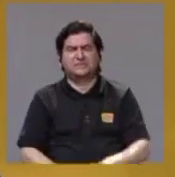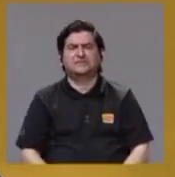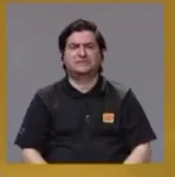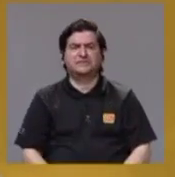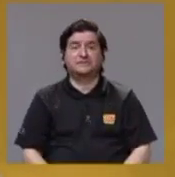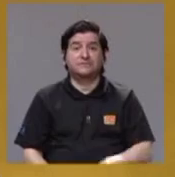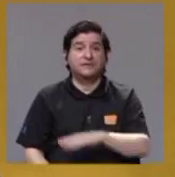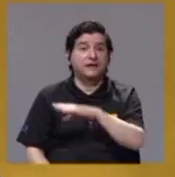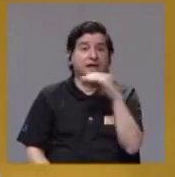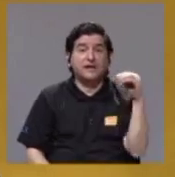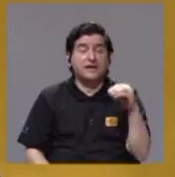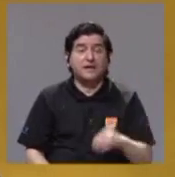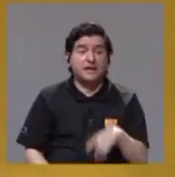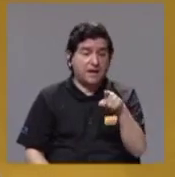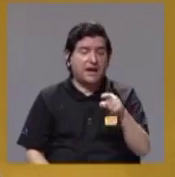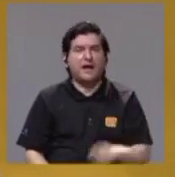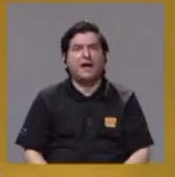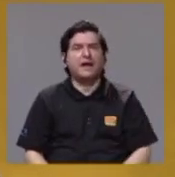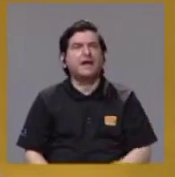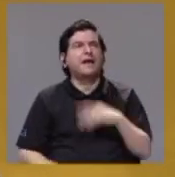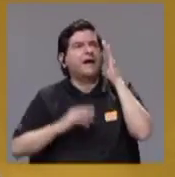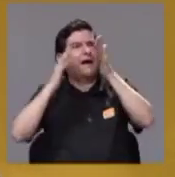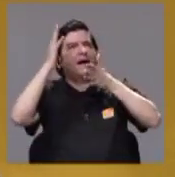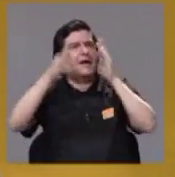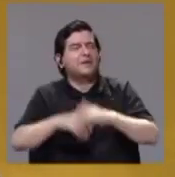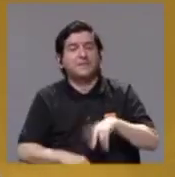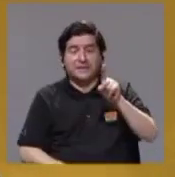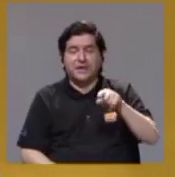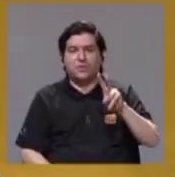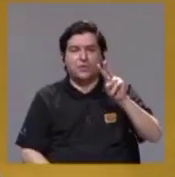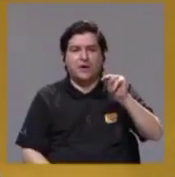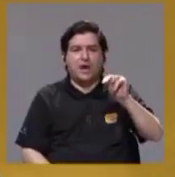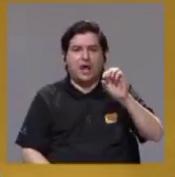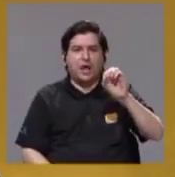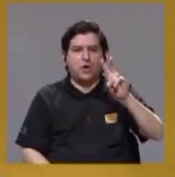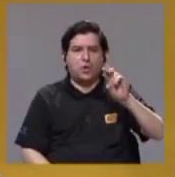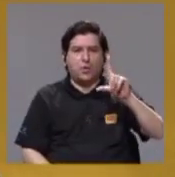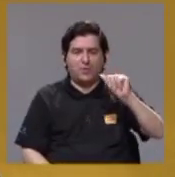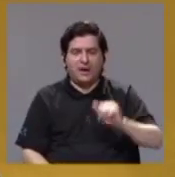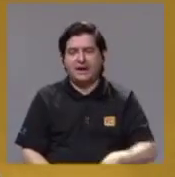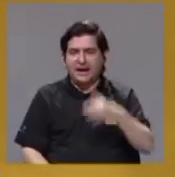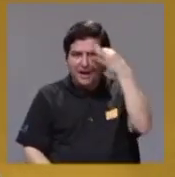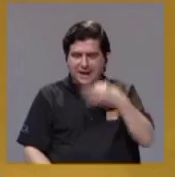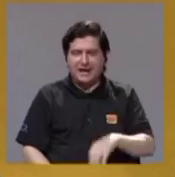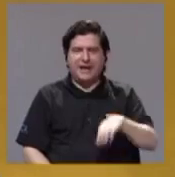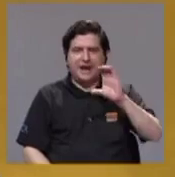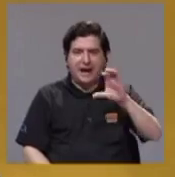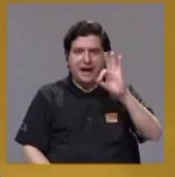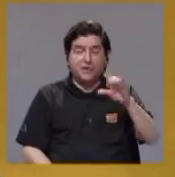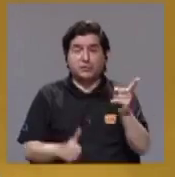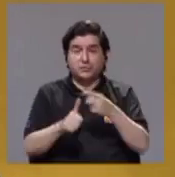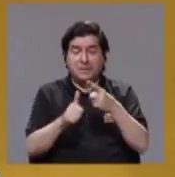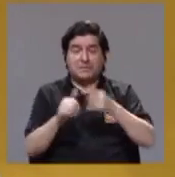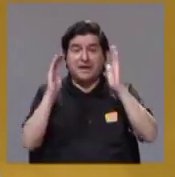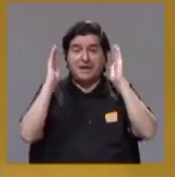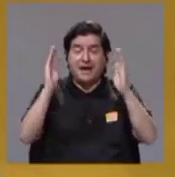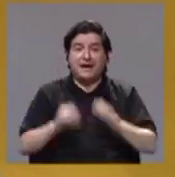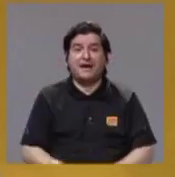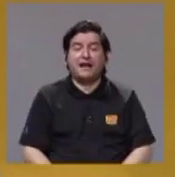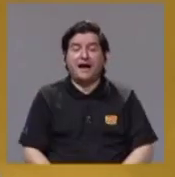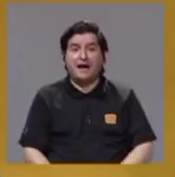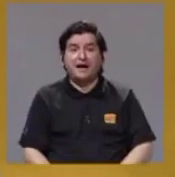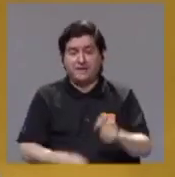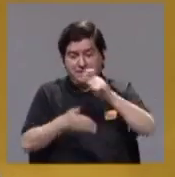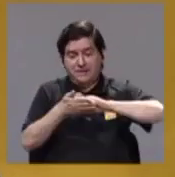destruidos, y él tuvo que inventarse esta novela que, en opinión de Carlos Fuentes, es la primera